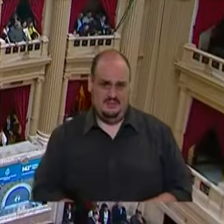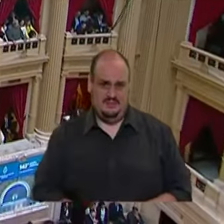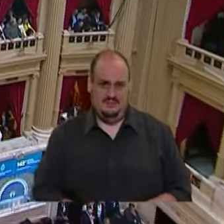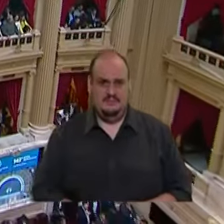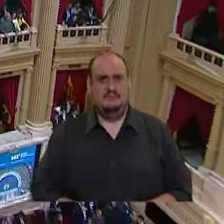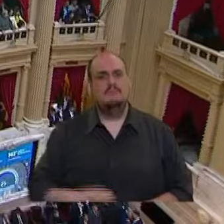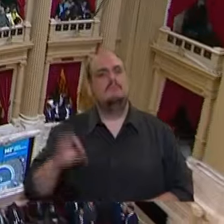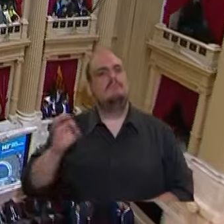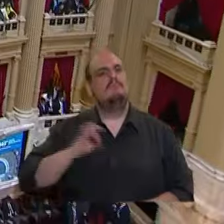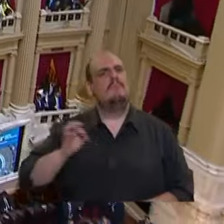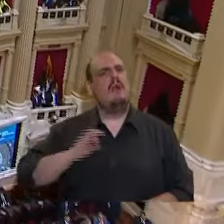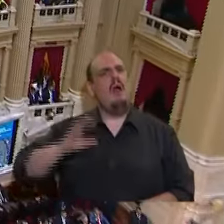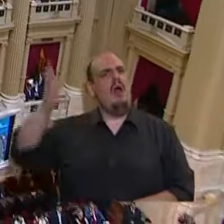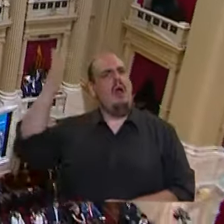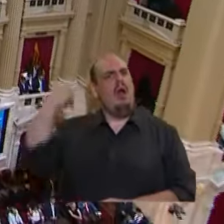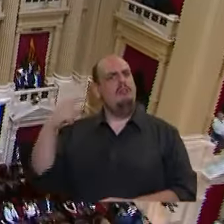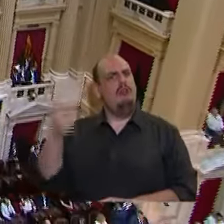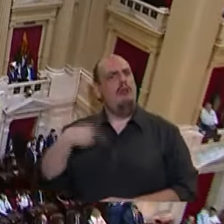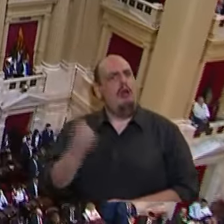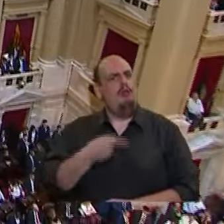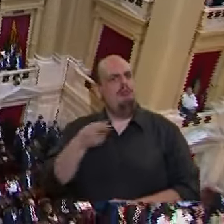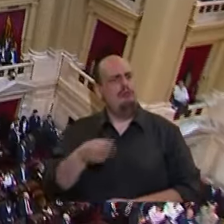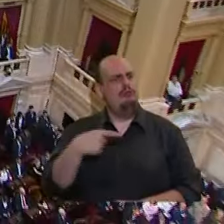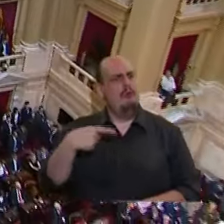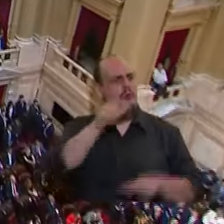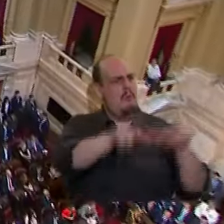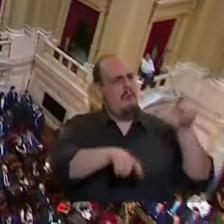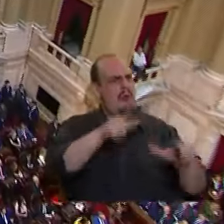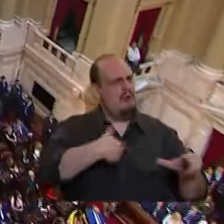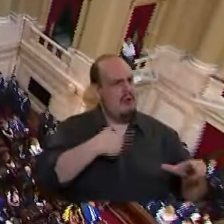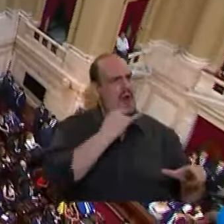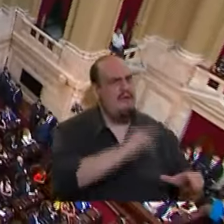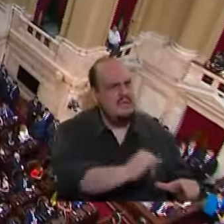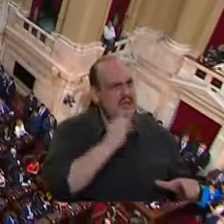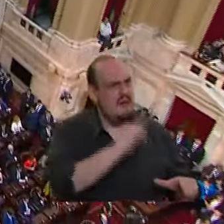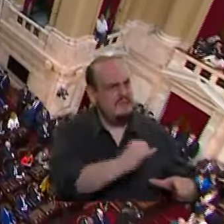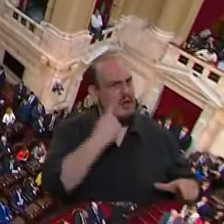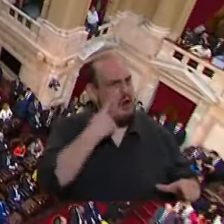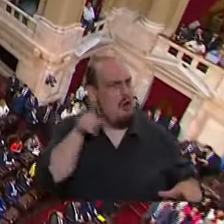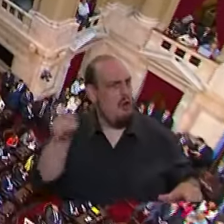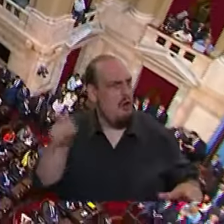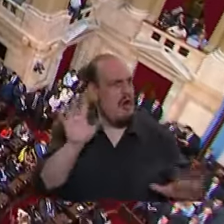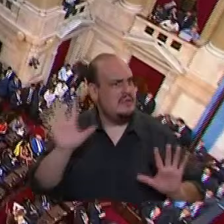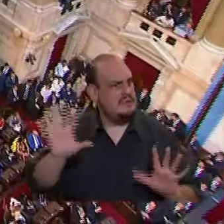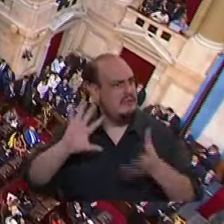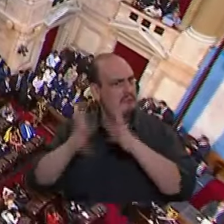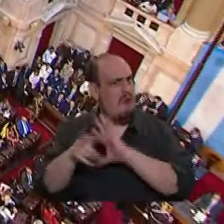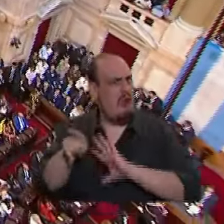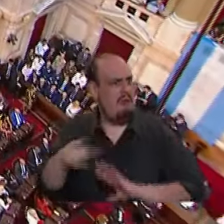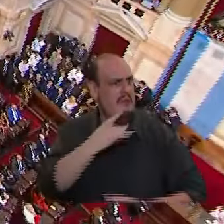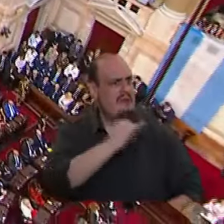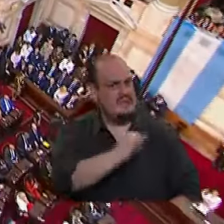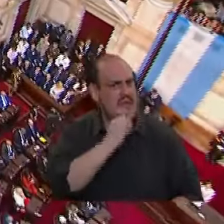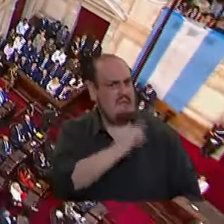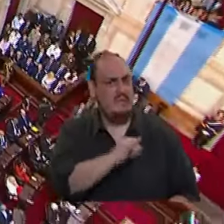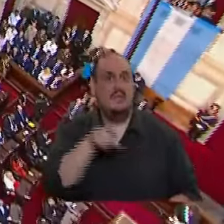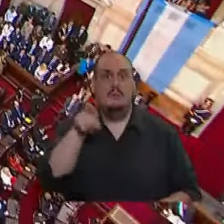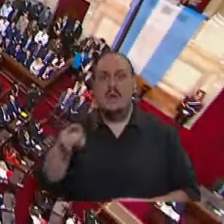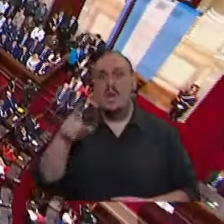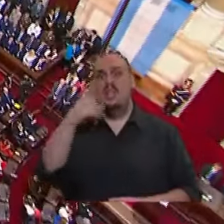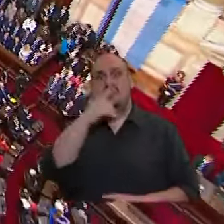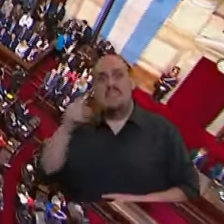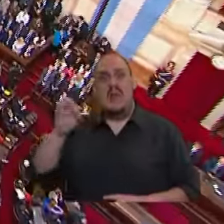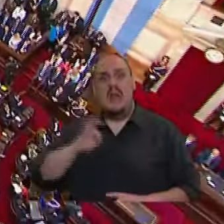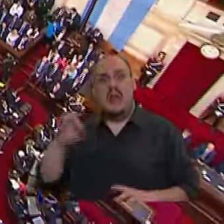Hace muchos años que denunciamos este modelo ante la sociedad y hace poco más de 3 meses, después de 100 años de paulatina